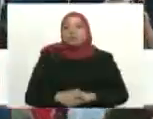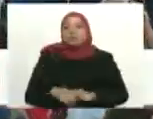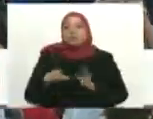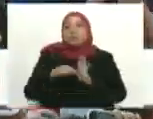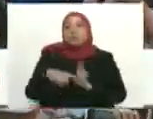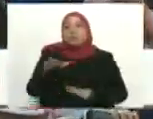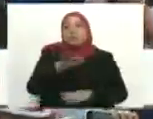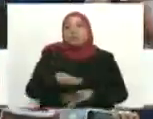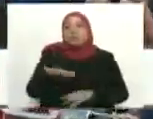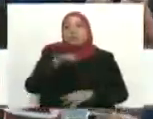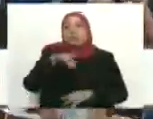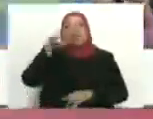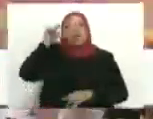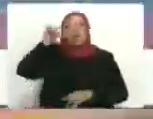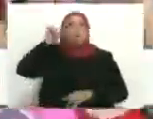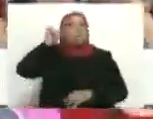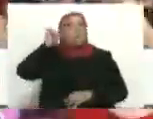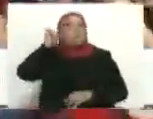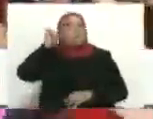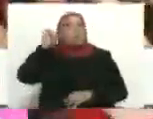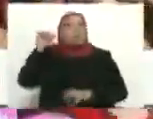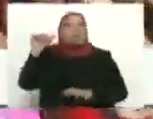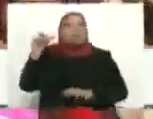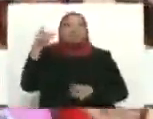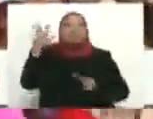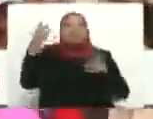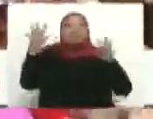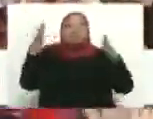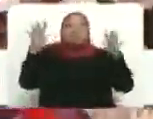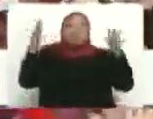¿Dónde está la mujer de